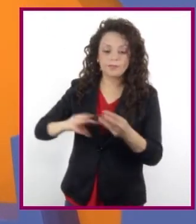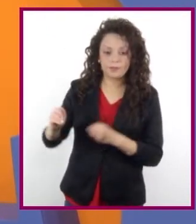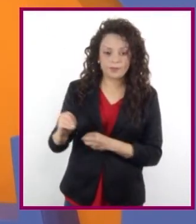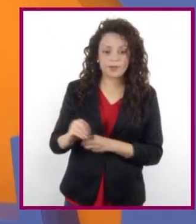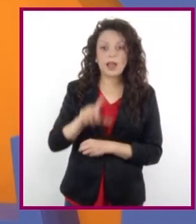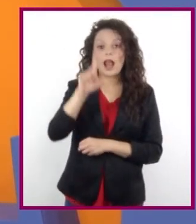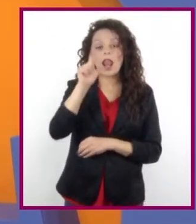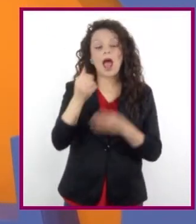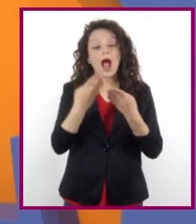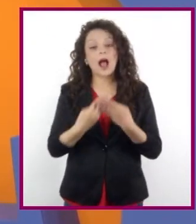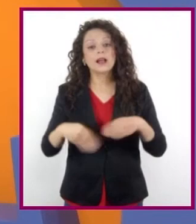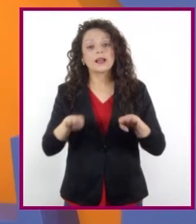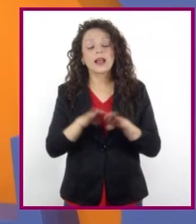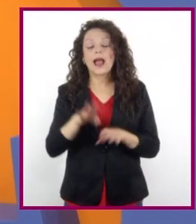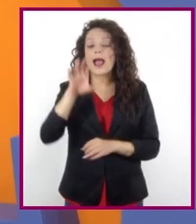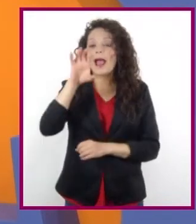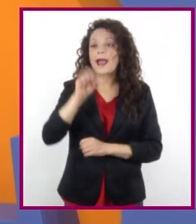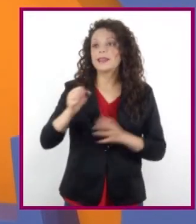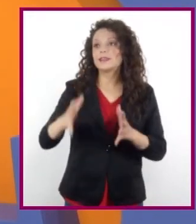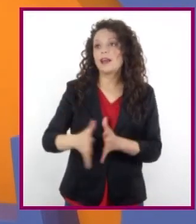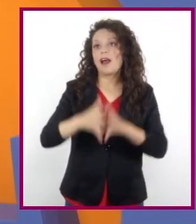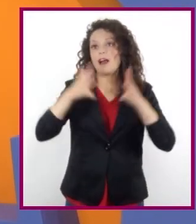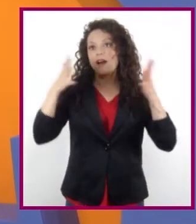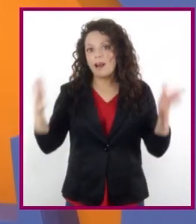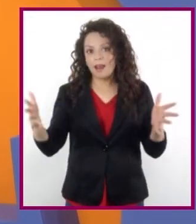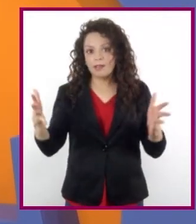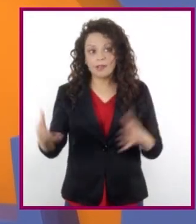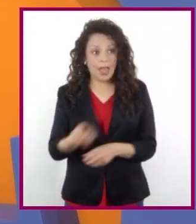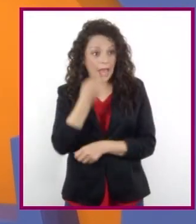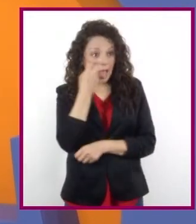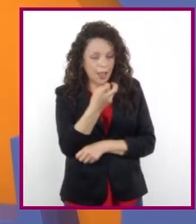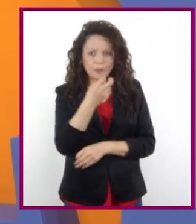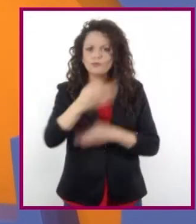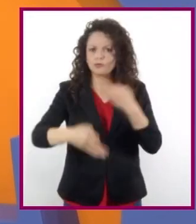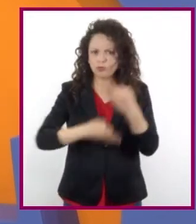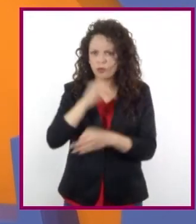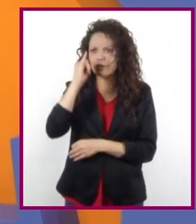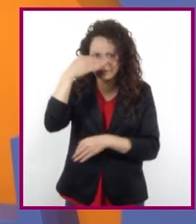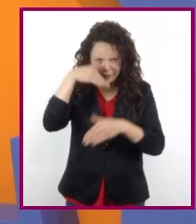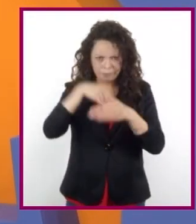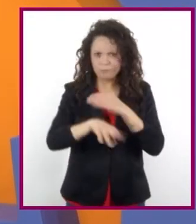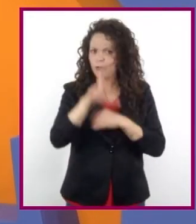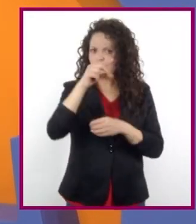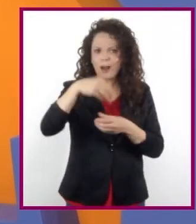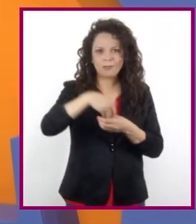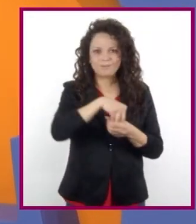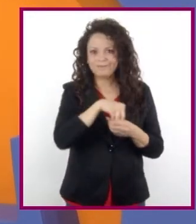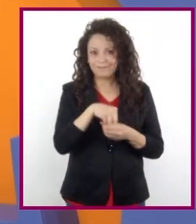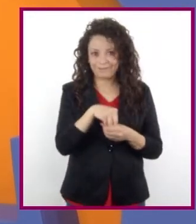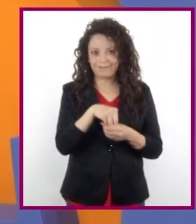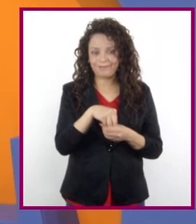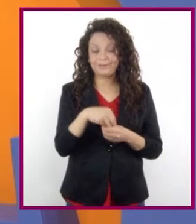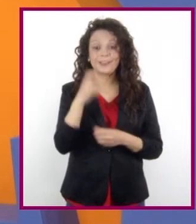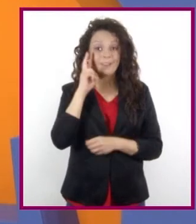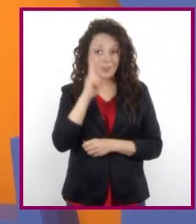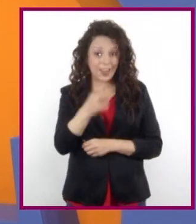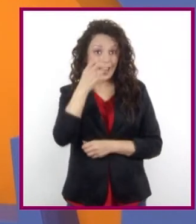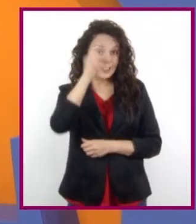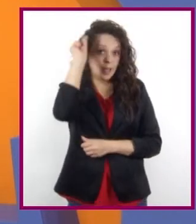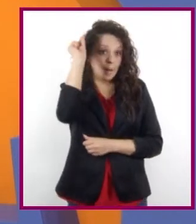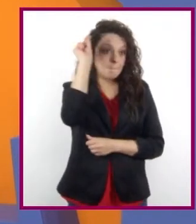es grande. En esta cabemos todos y puede llevar acento, ya que en este caso,